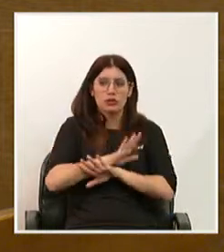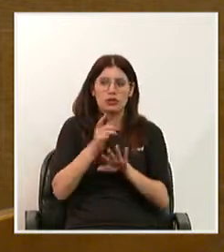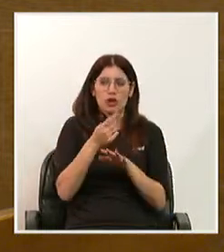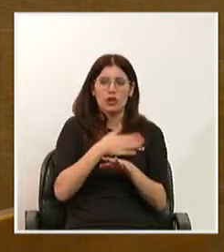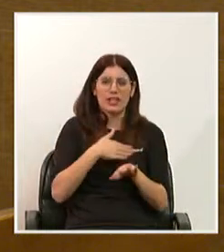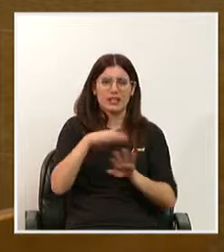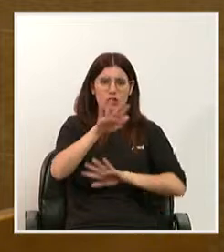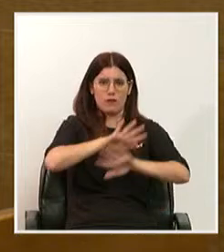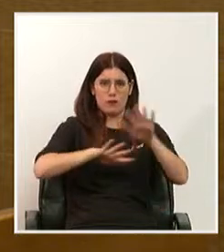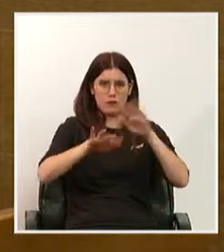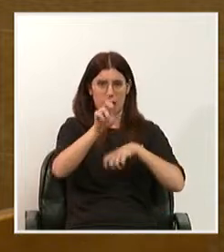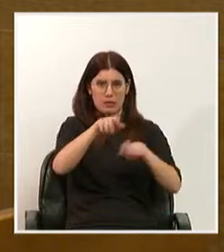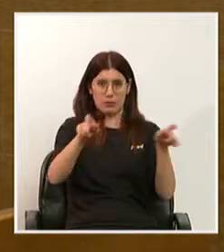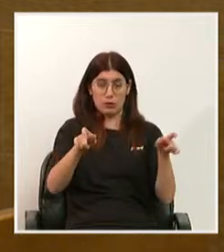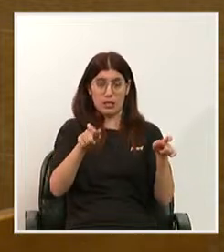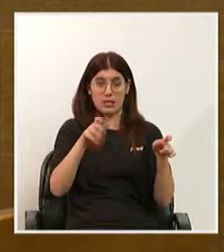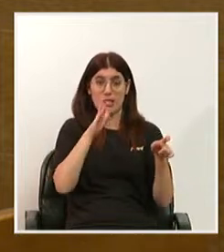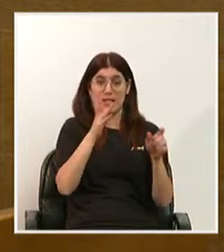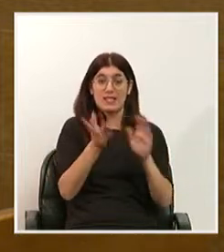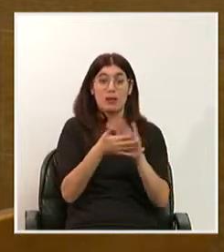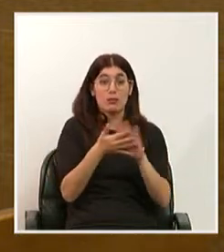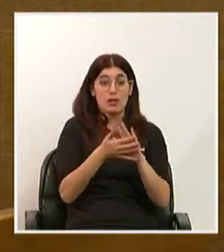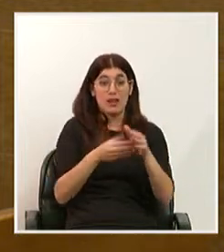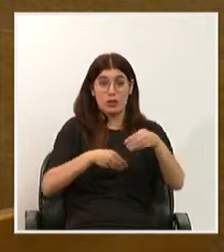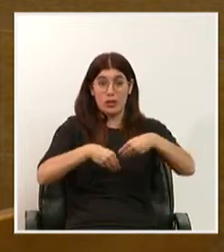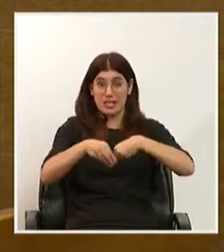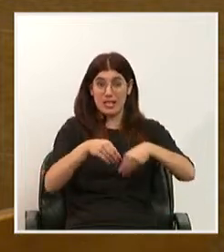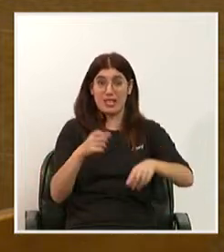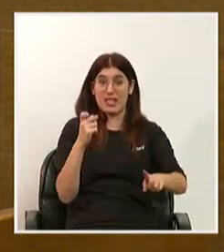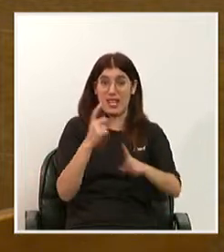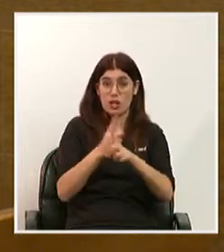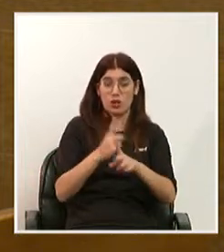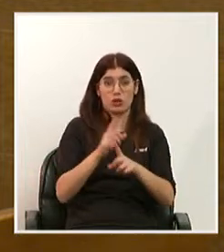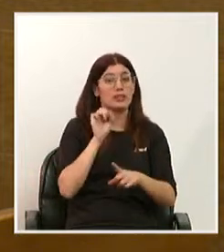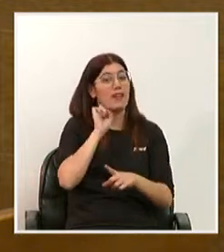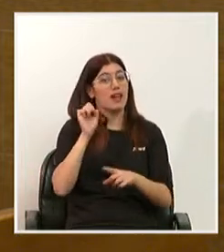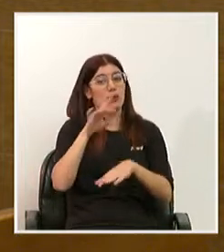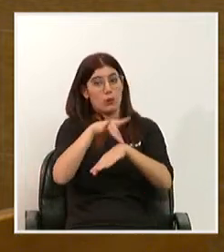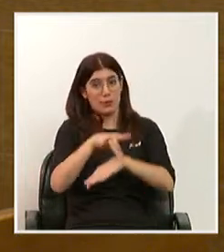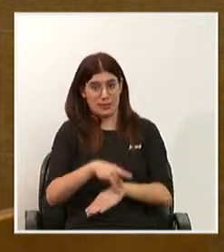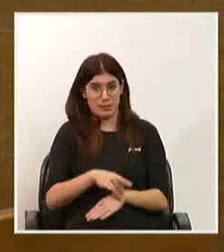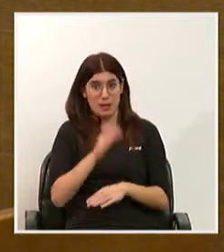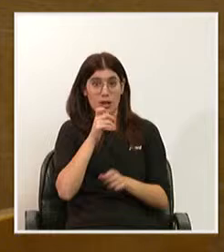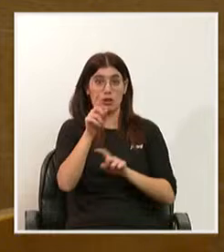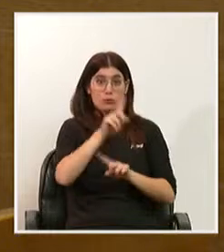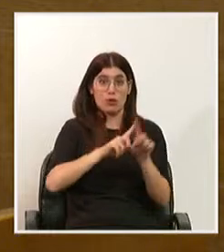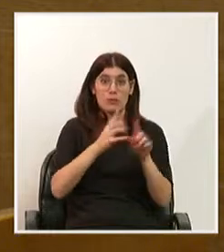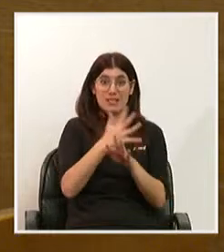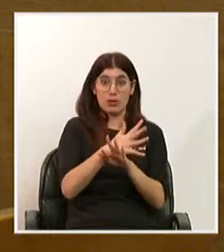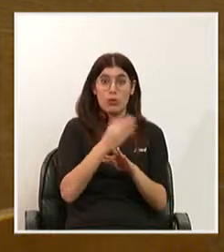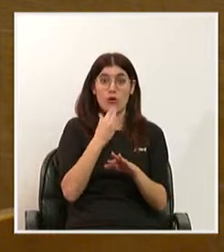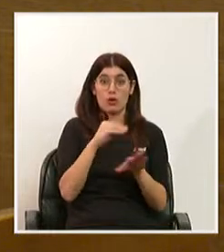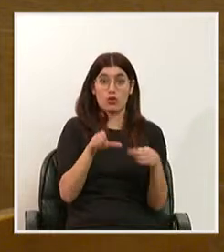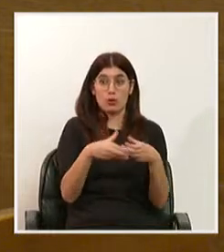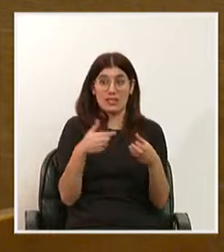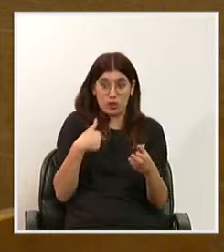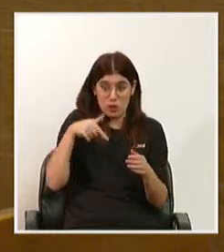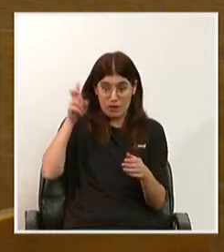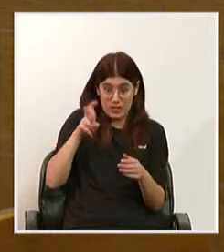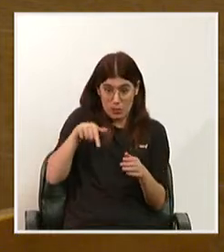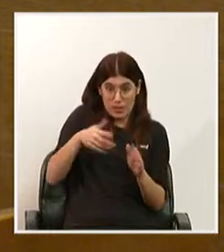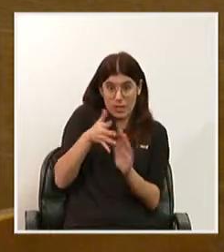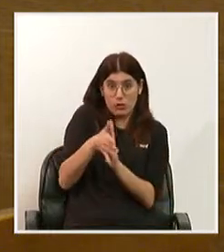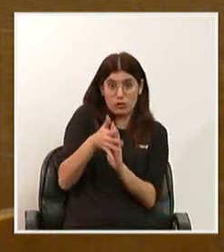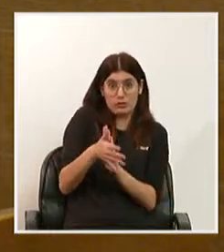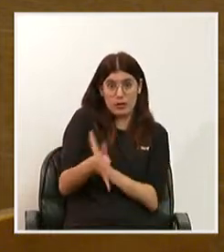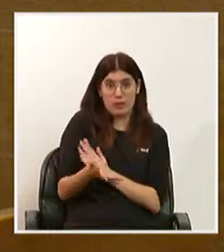gente estamos hablando de la estrategia contra la ludopatía y los problemas que puede generar el juego en los jóvenes y es lo que yo he venido a contar la